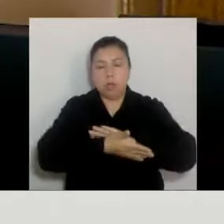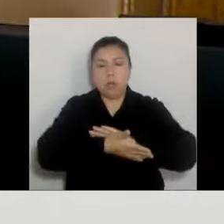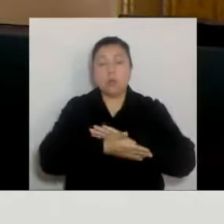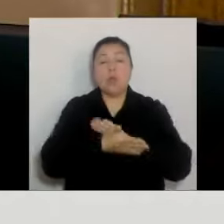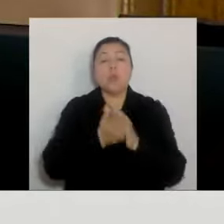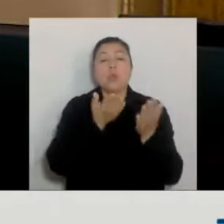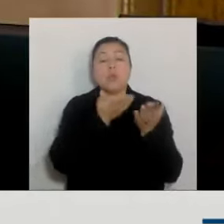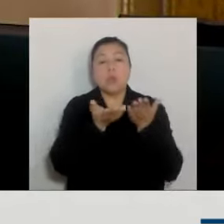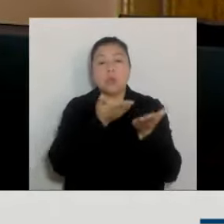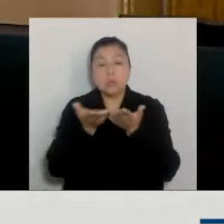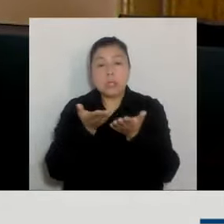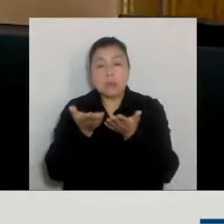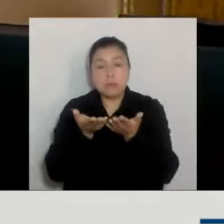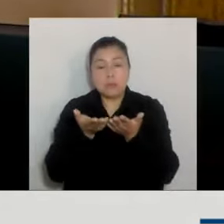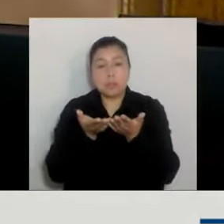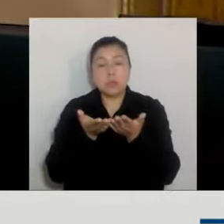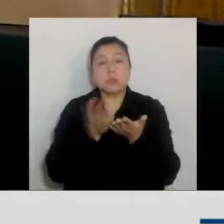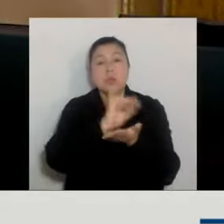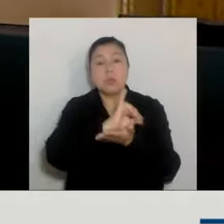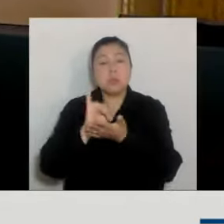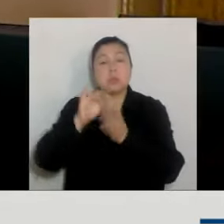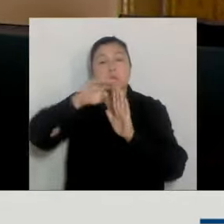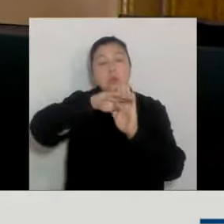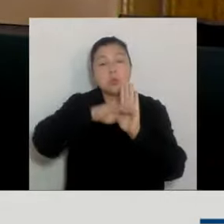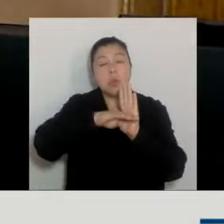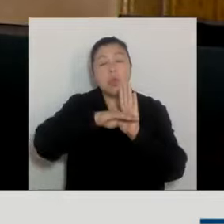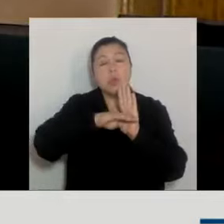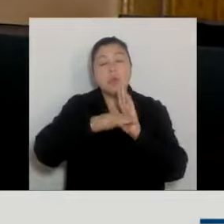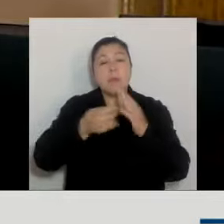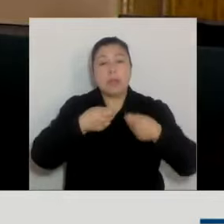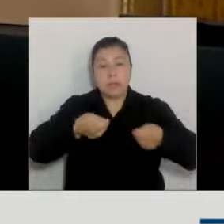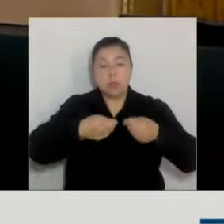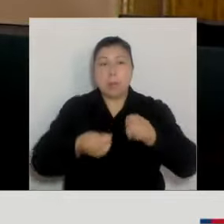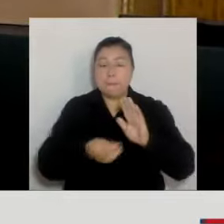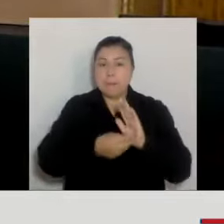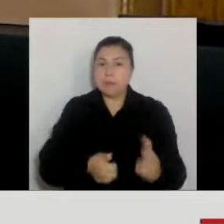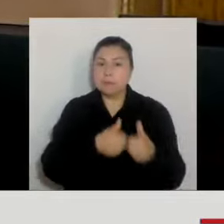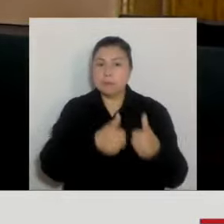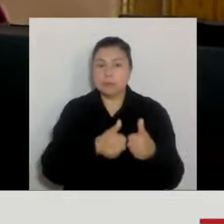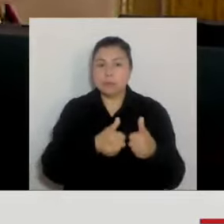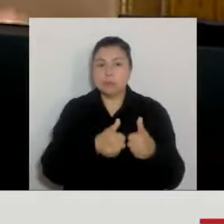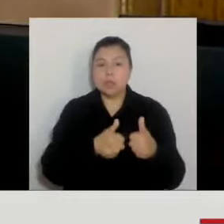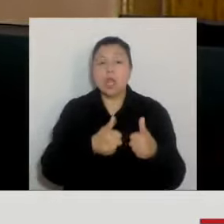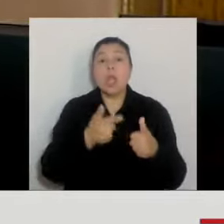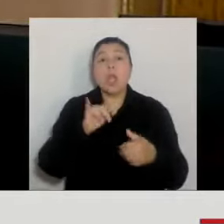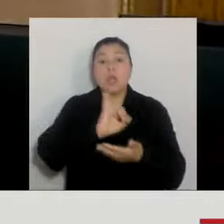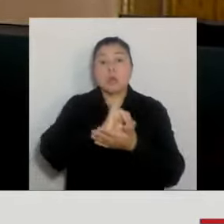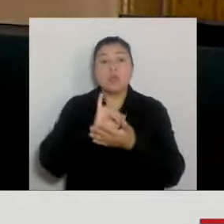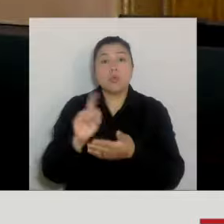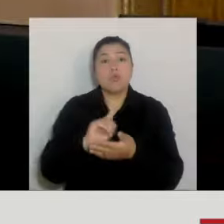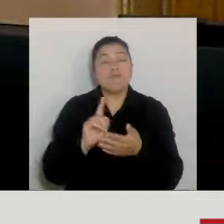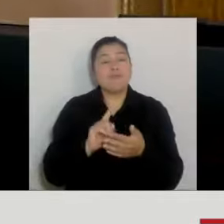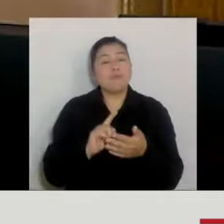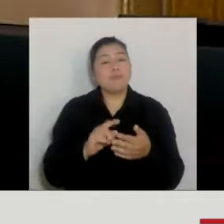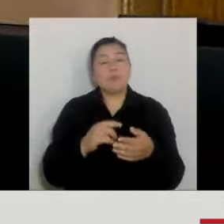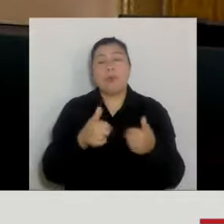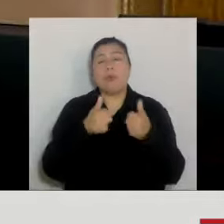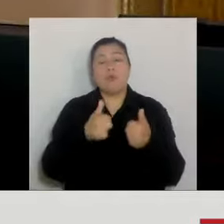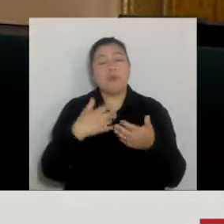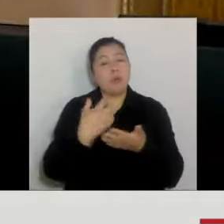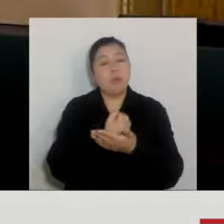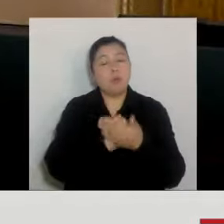cuanto a los programas de gestión que sea más eficiente Esta es una agencia que no va a dar el ancho porque solo